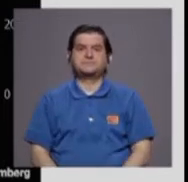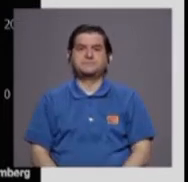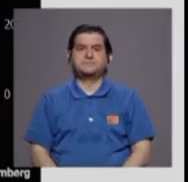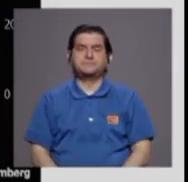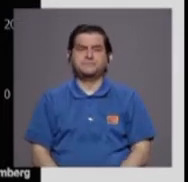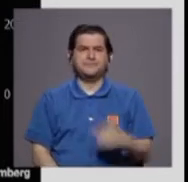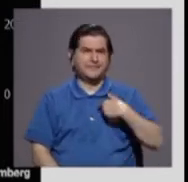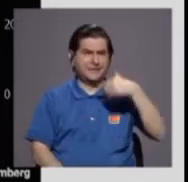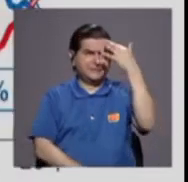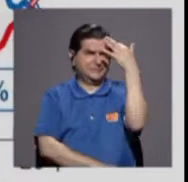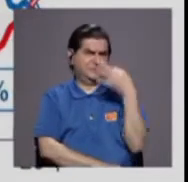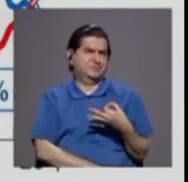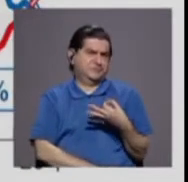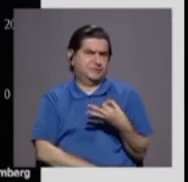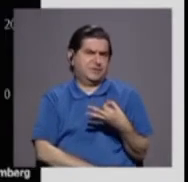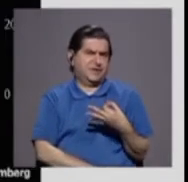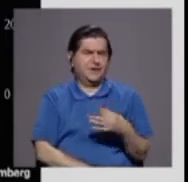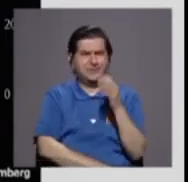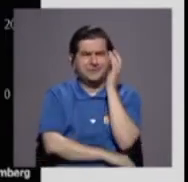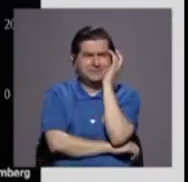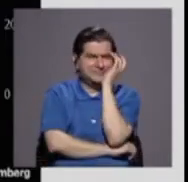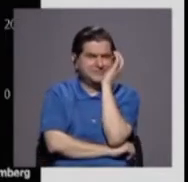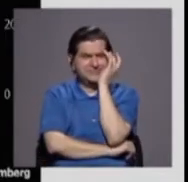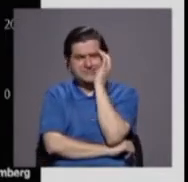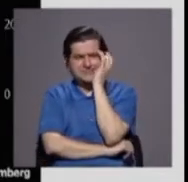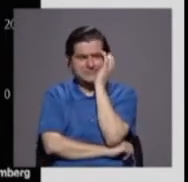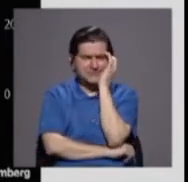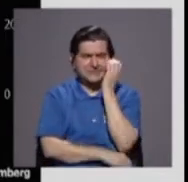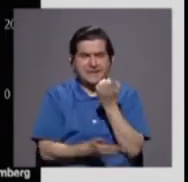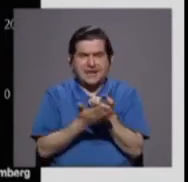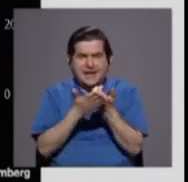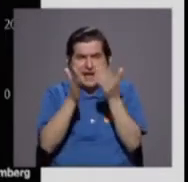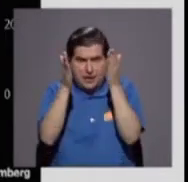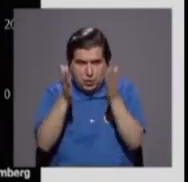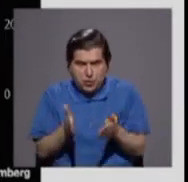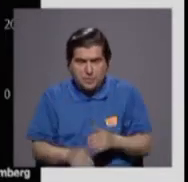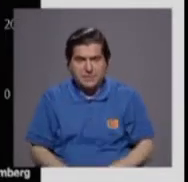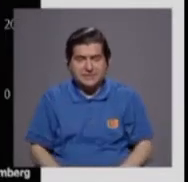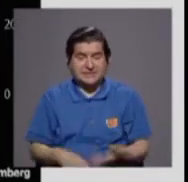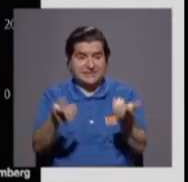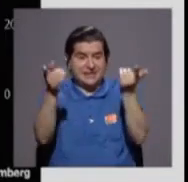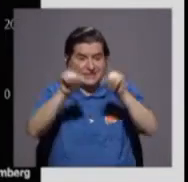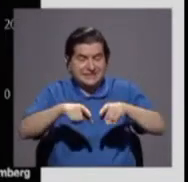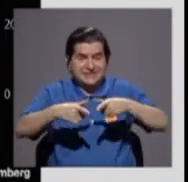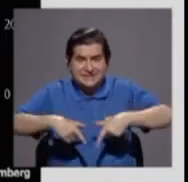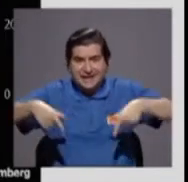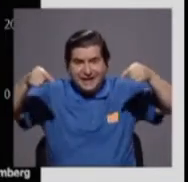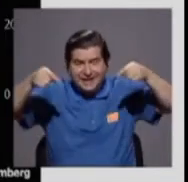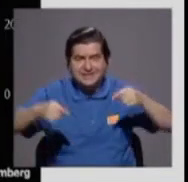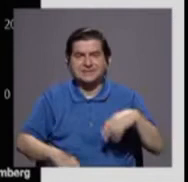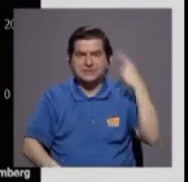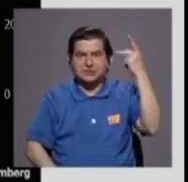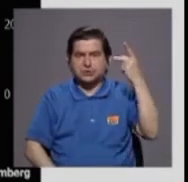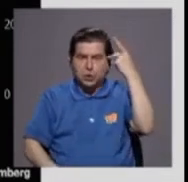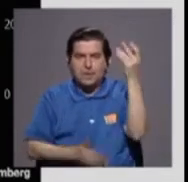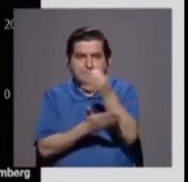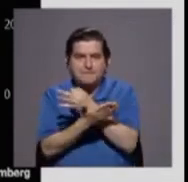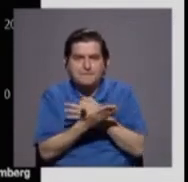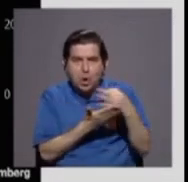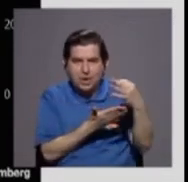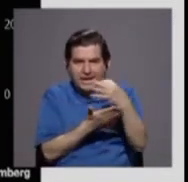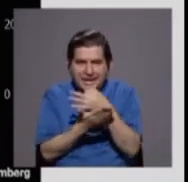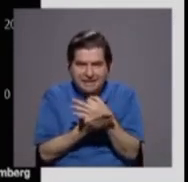Y creo que la preocupación de muchos economistas sobre el caso japonés es que la política monetaria